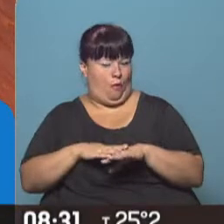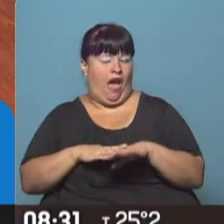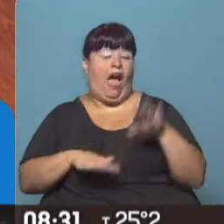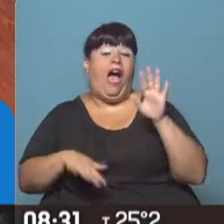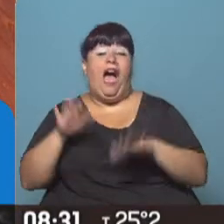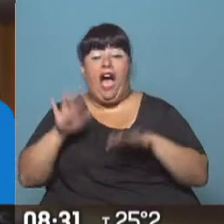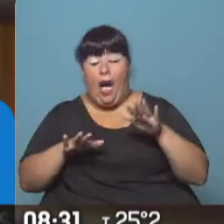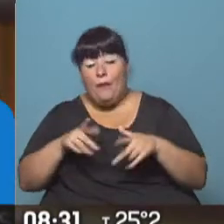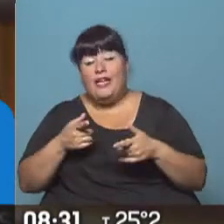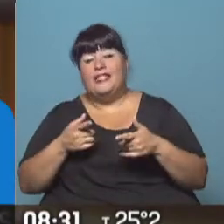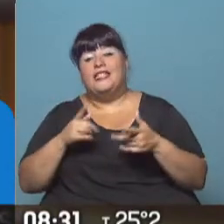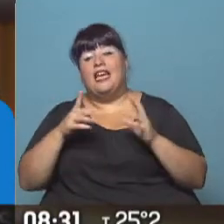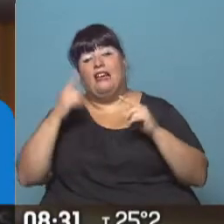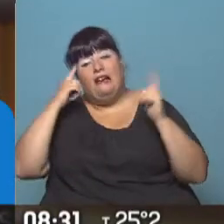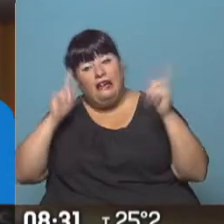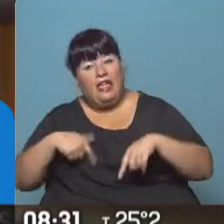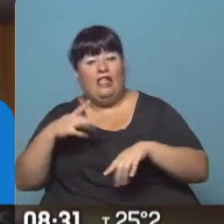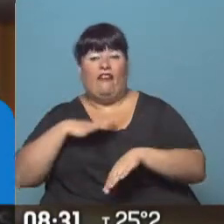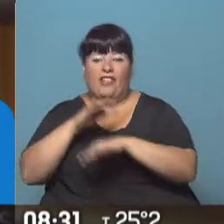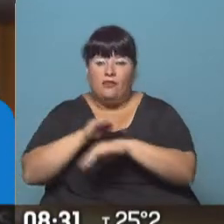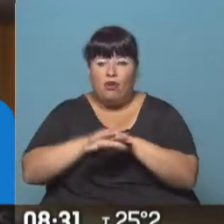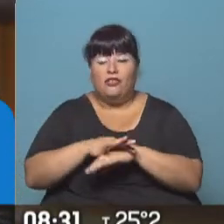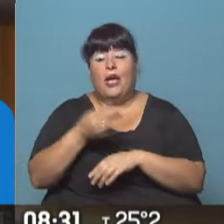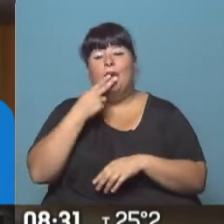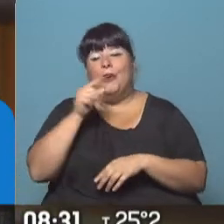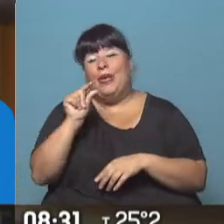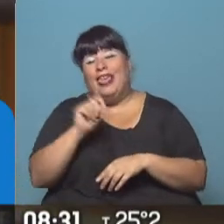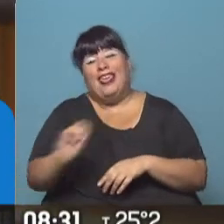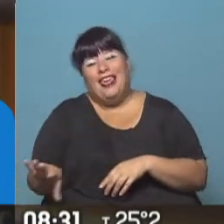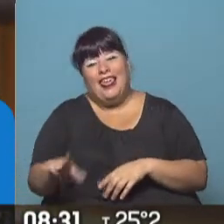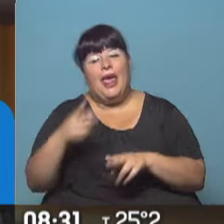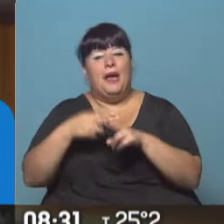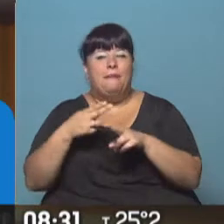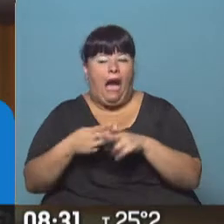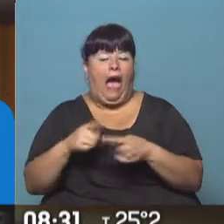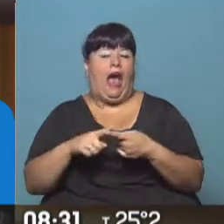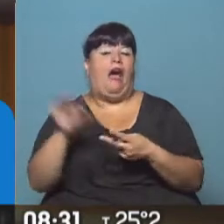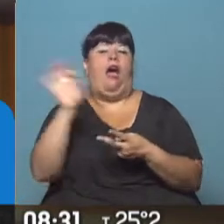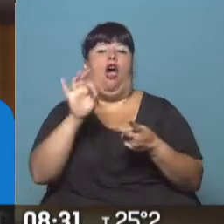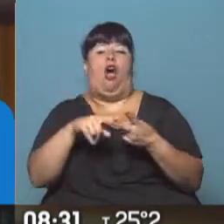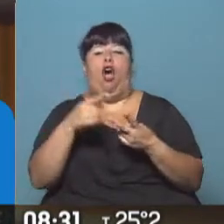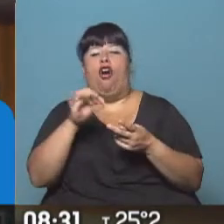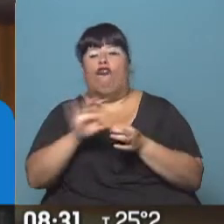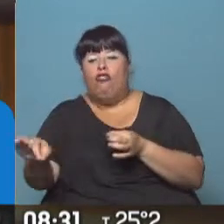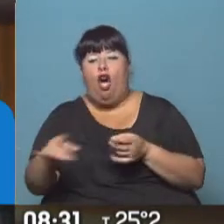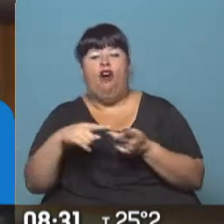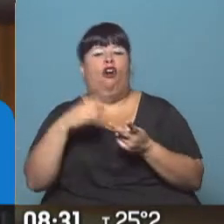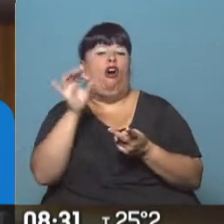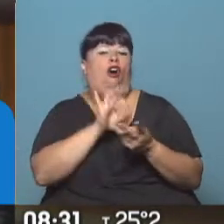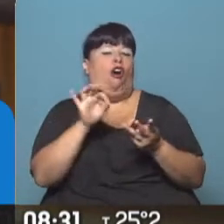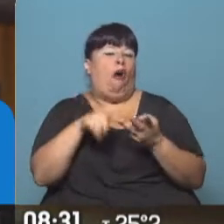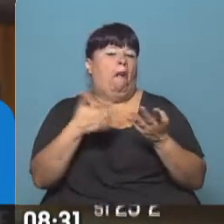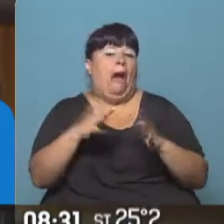muchas veces la acción negligente de las personas que tiran una colillas de cigarrillos en un parque o un fósforo o un